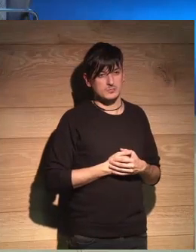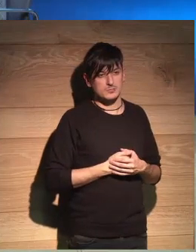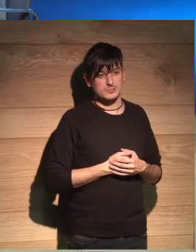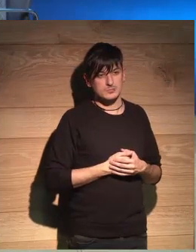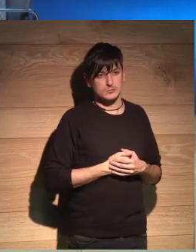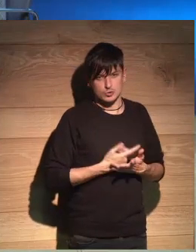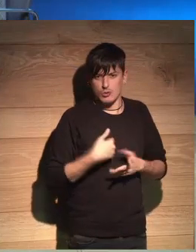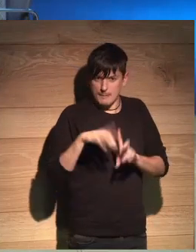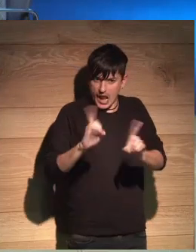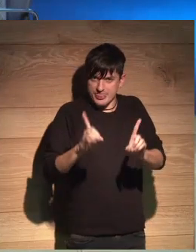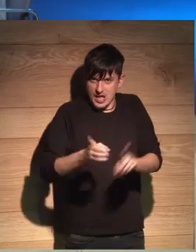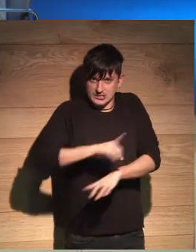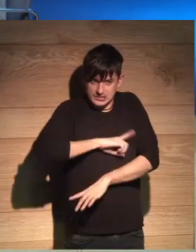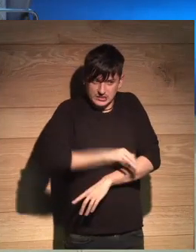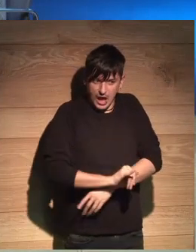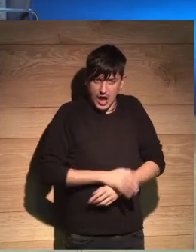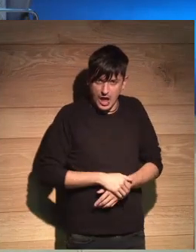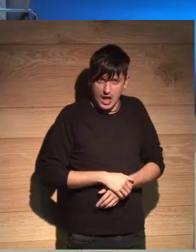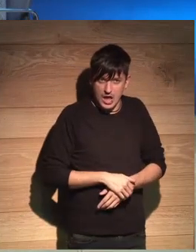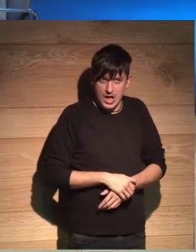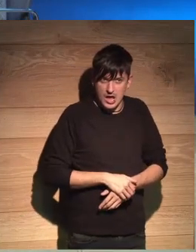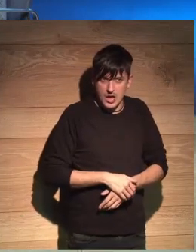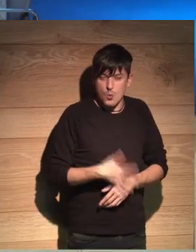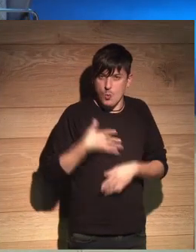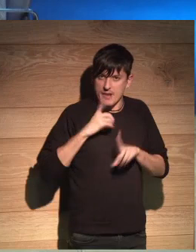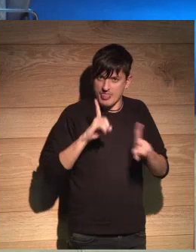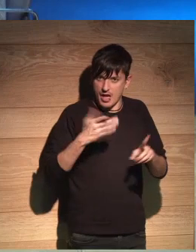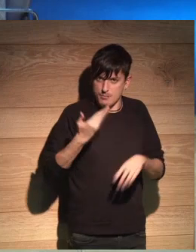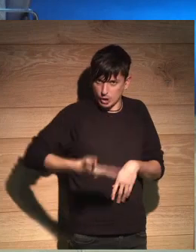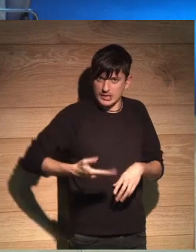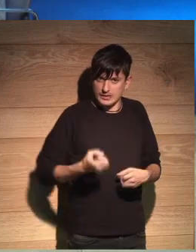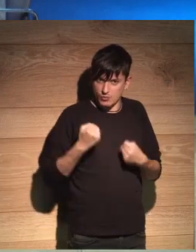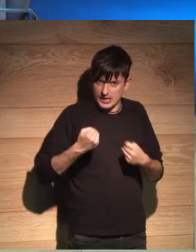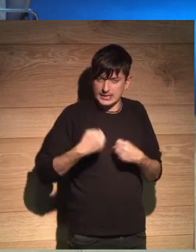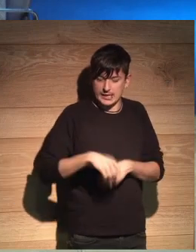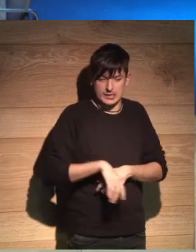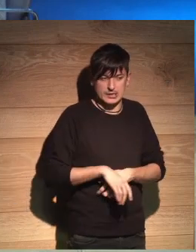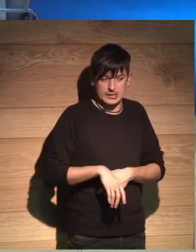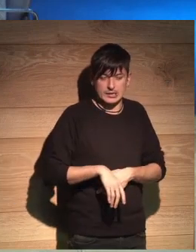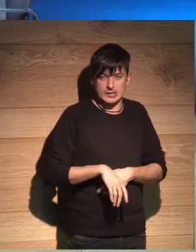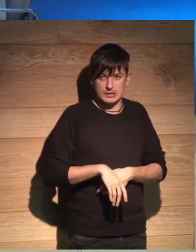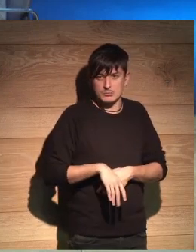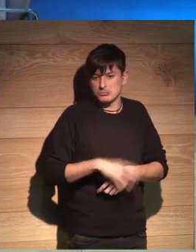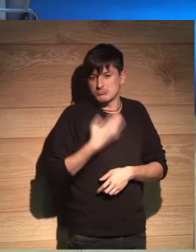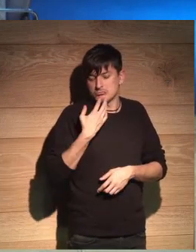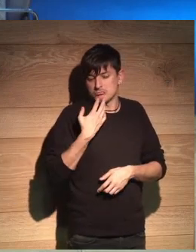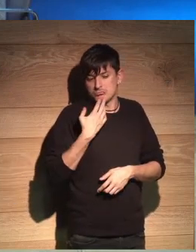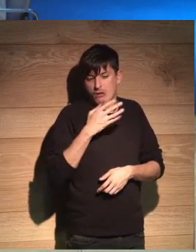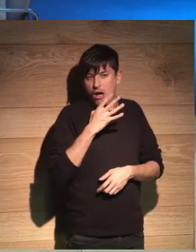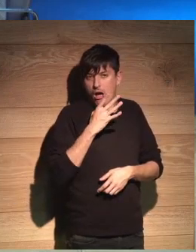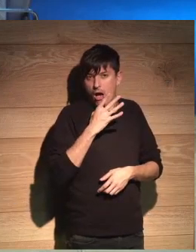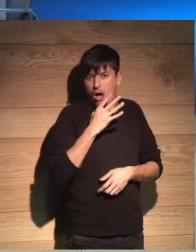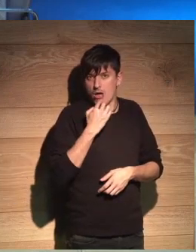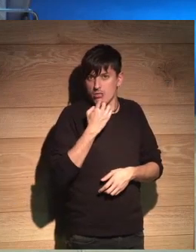Yo he recibido amenazas. Pero sí, has tenido... gorda, he tenido amenazas gordas, no. Pero, por ejemplo, cuando la gente dice... Si yo les digo ahora mismo...